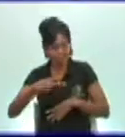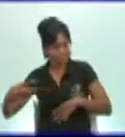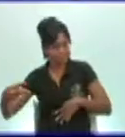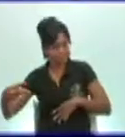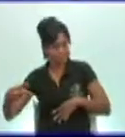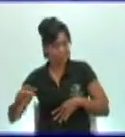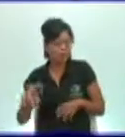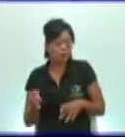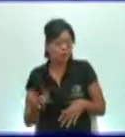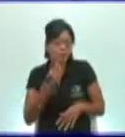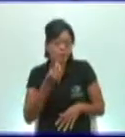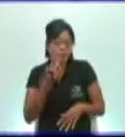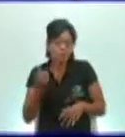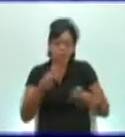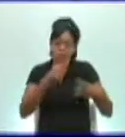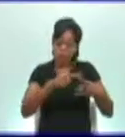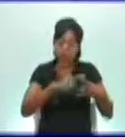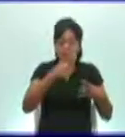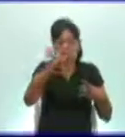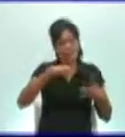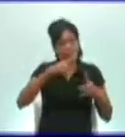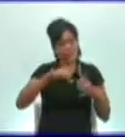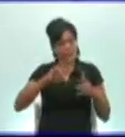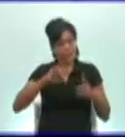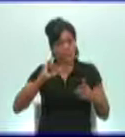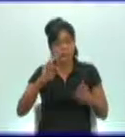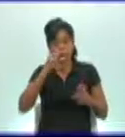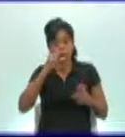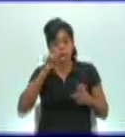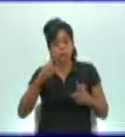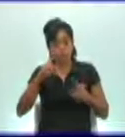y también predicativas.